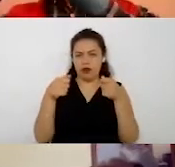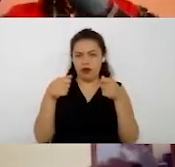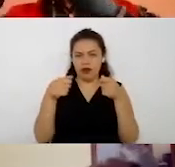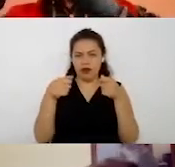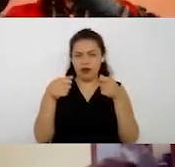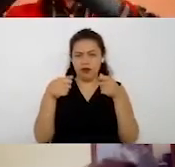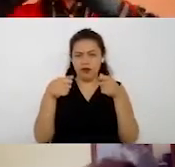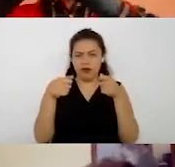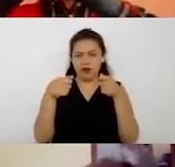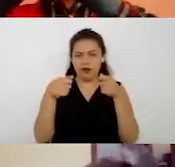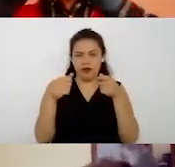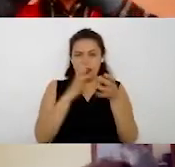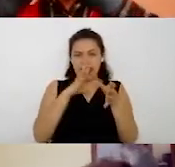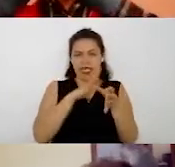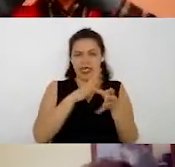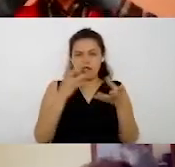hacer una especie de tampón.